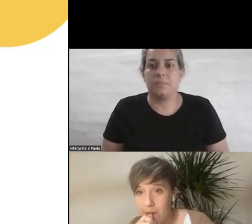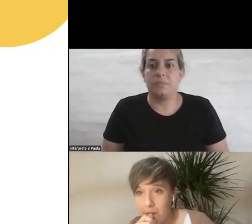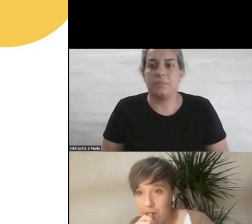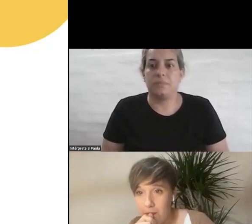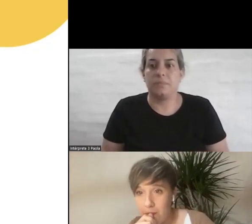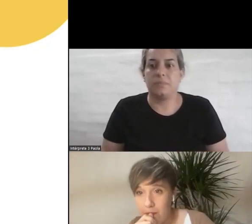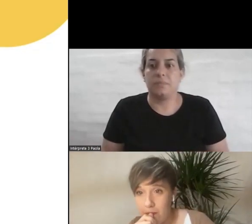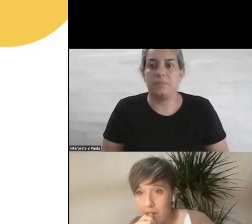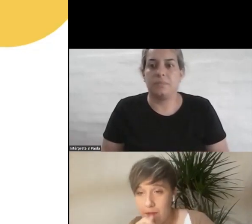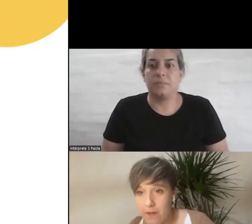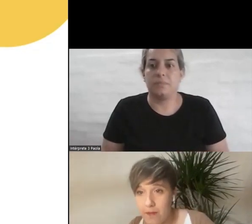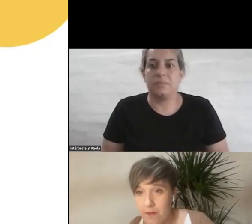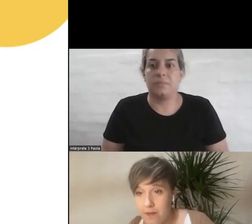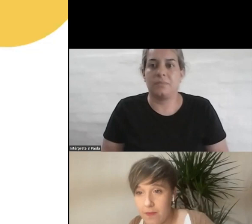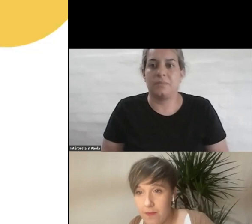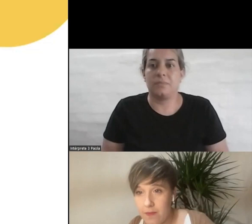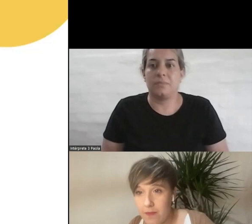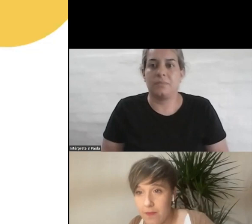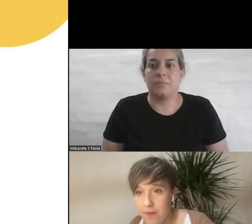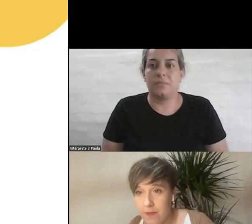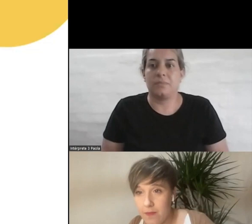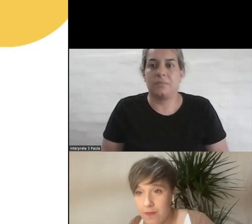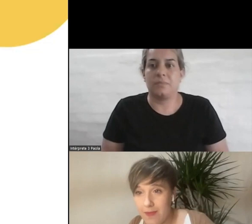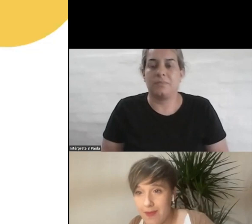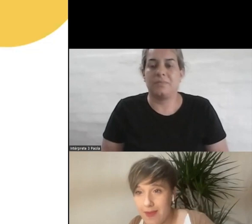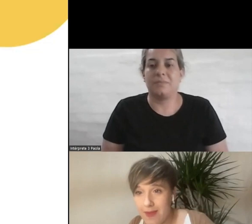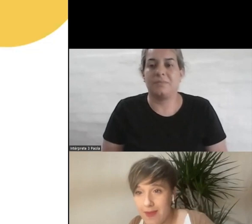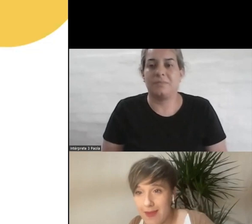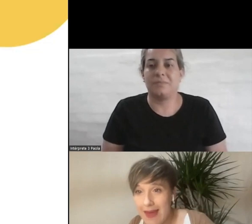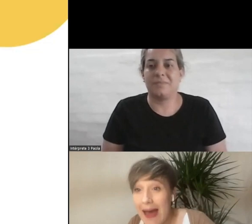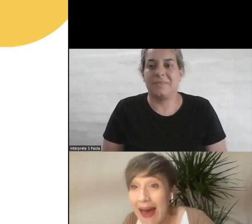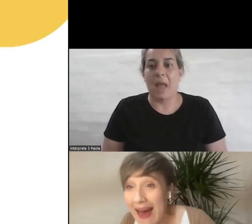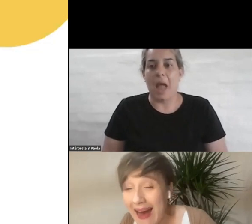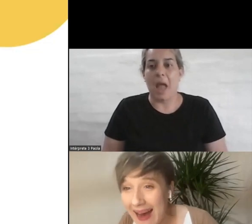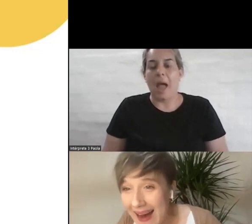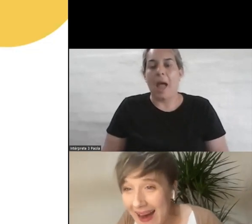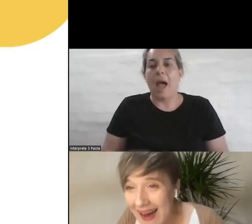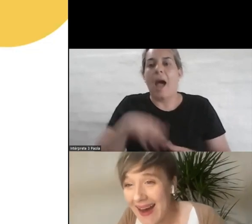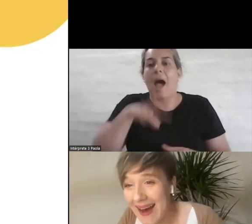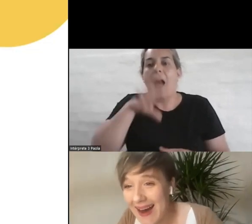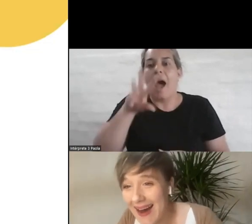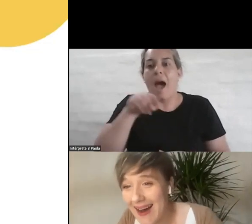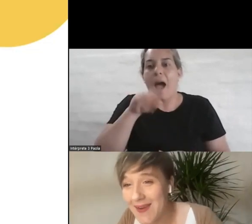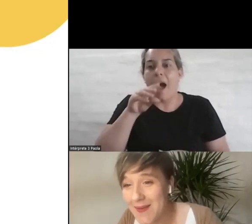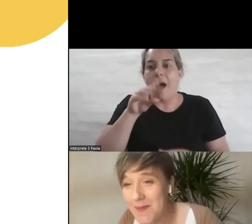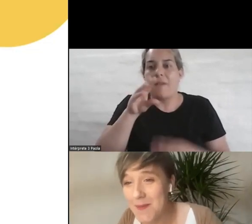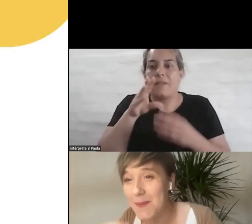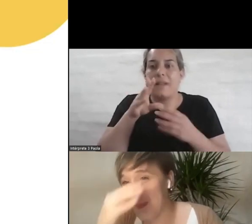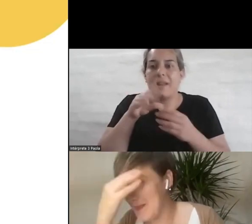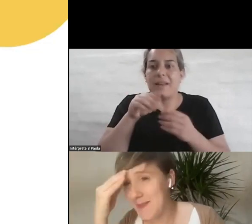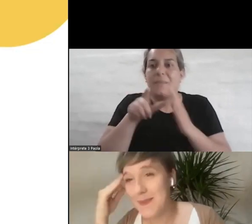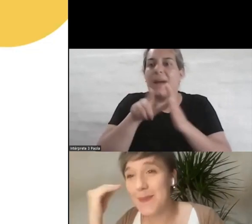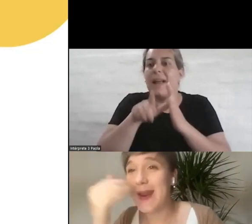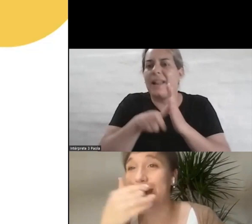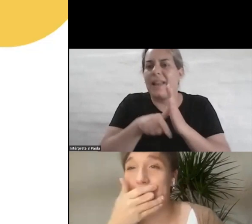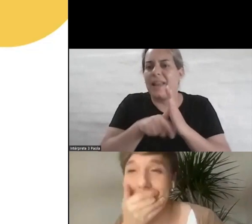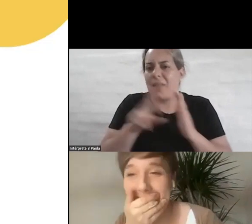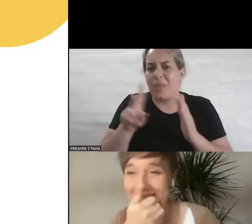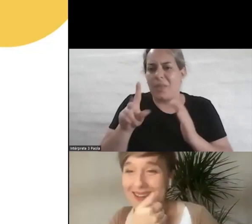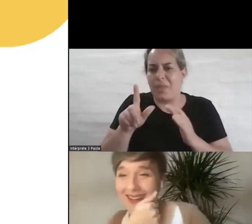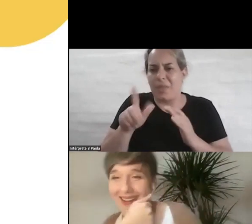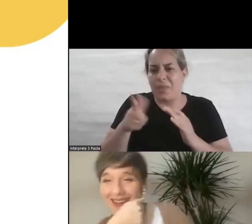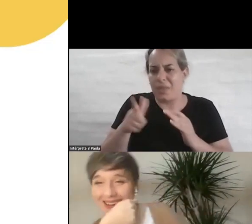la velocidad, porque estamos todos muy entusiasmados, igual que vos, pero para la intérprete ir un poquito más lento.